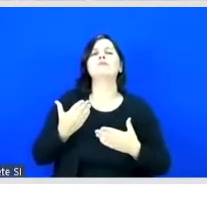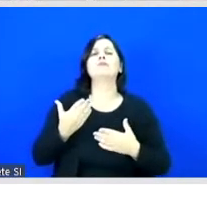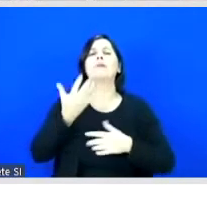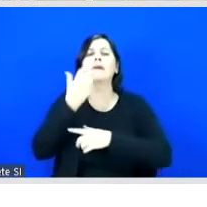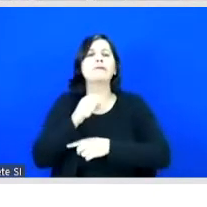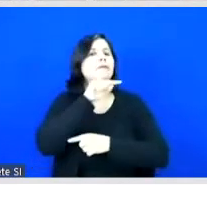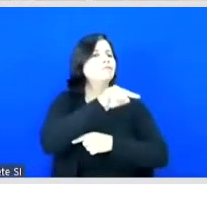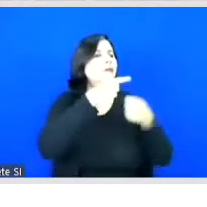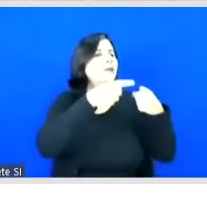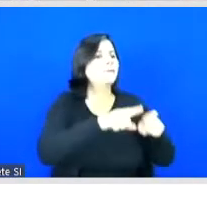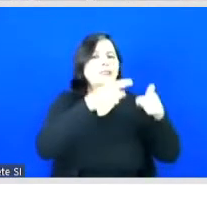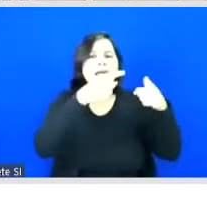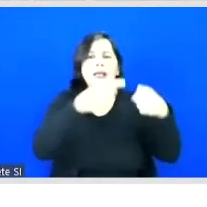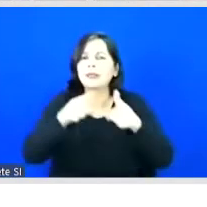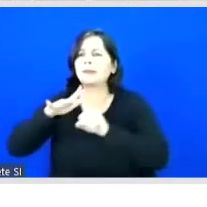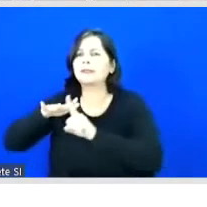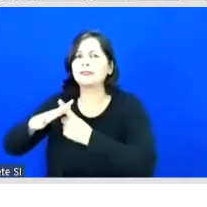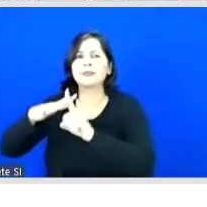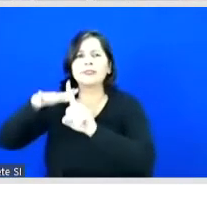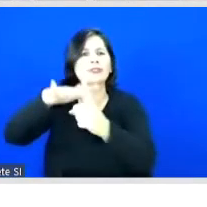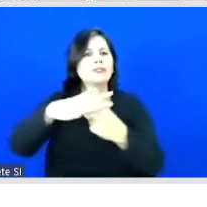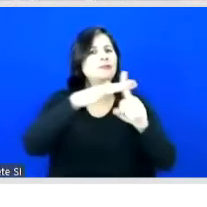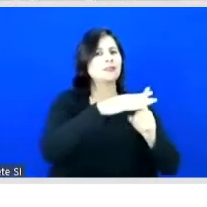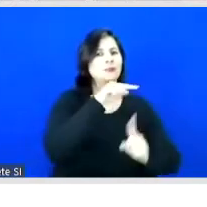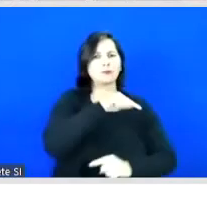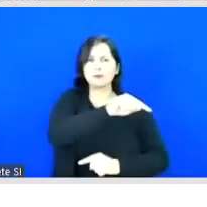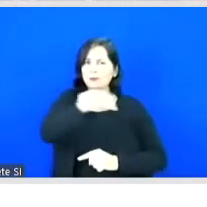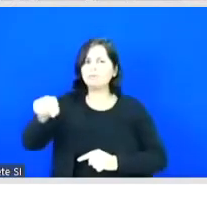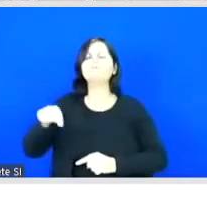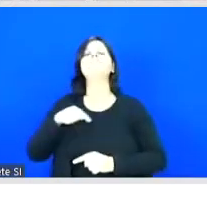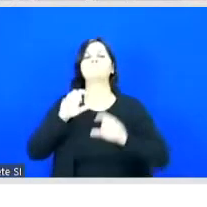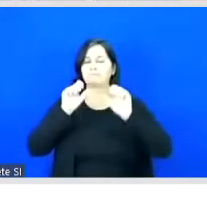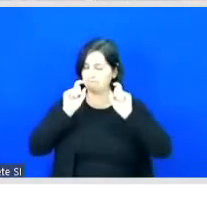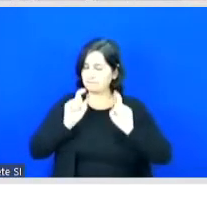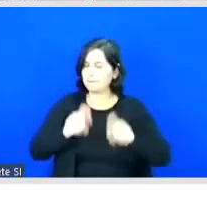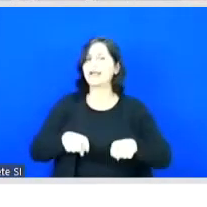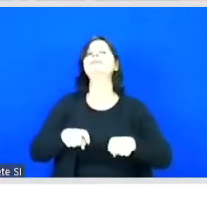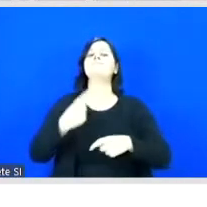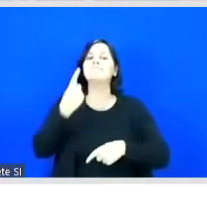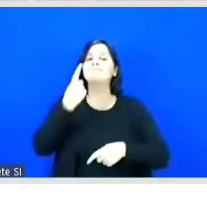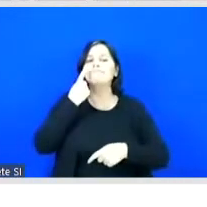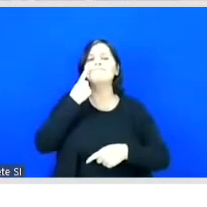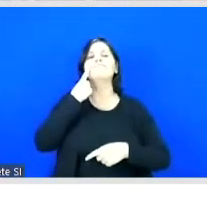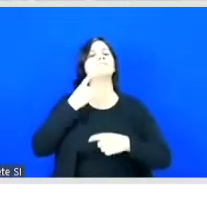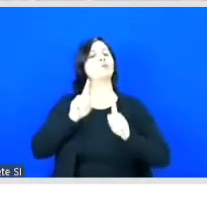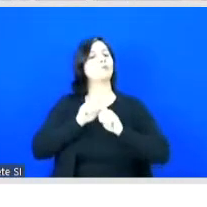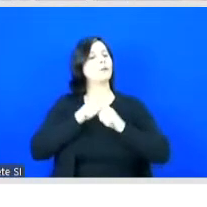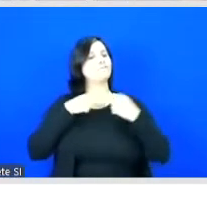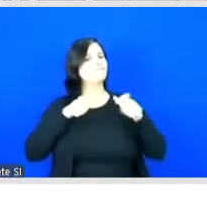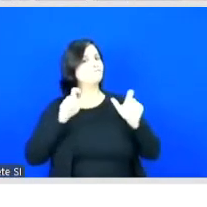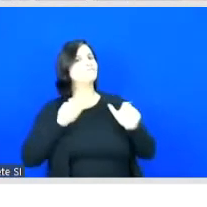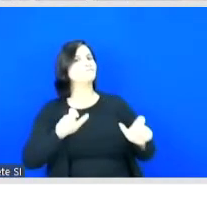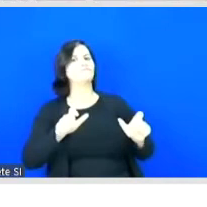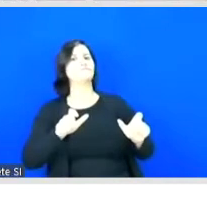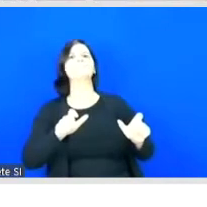anticiparse, prepararse, sobrevivir, resistir y recuperarse de los desastres naturales o de